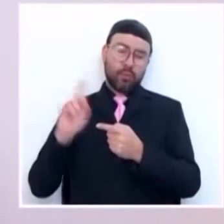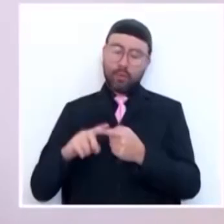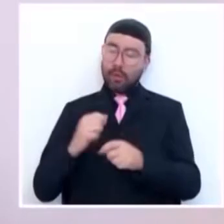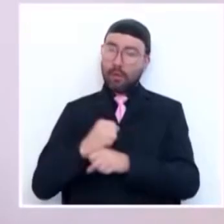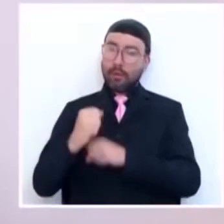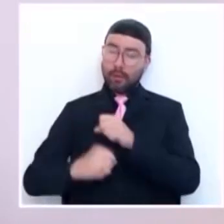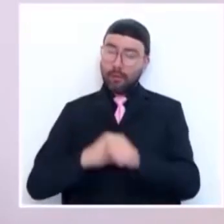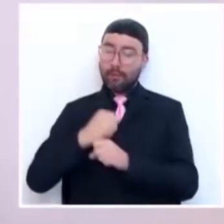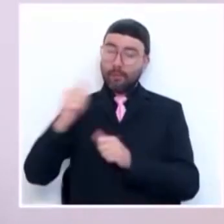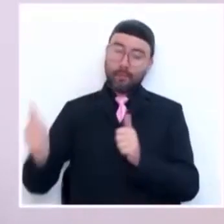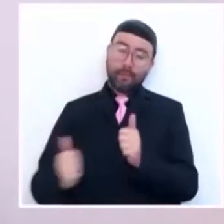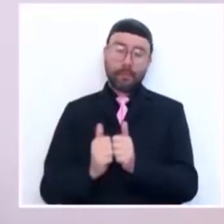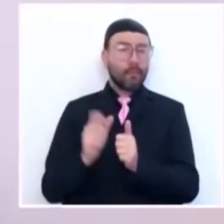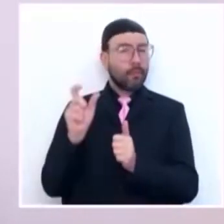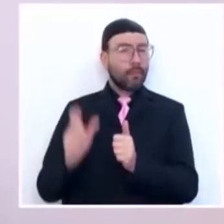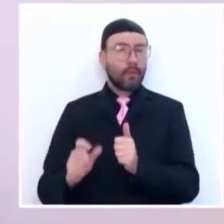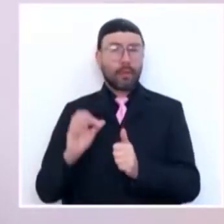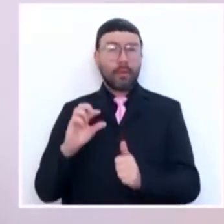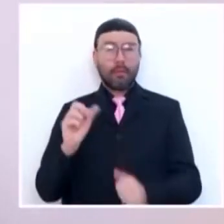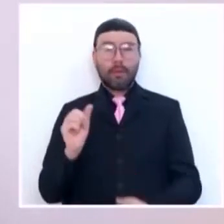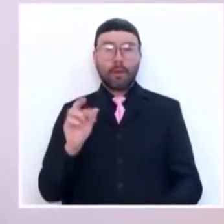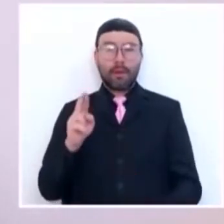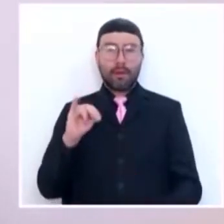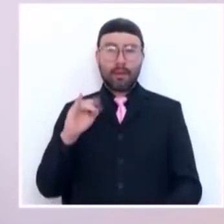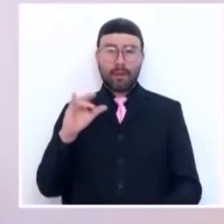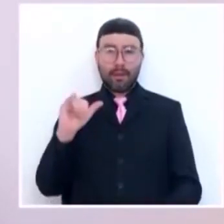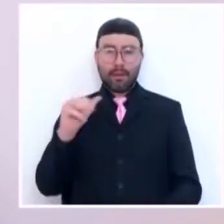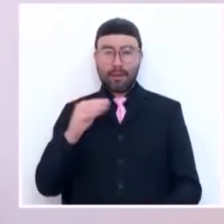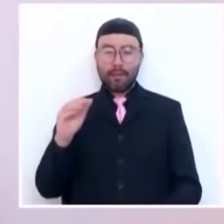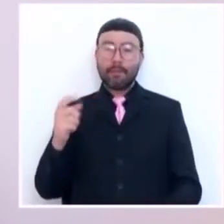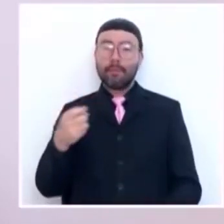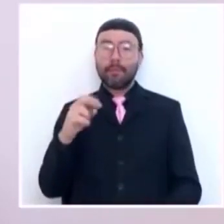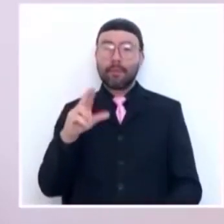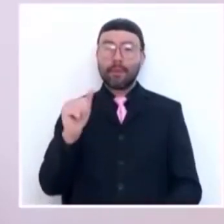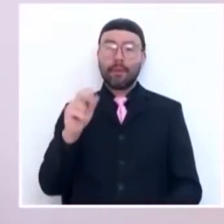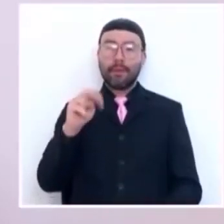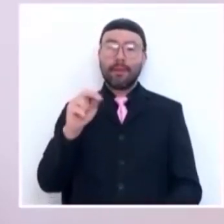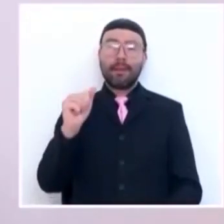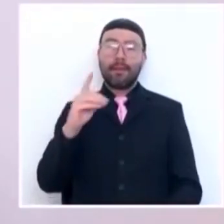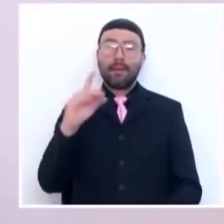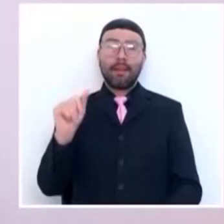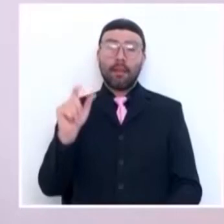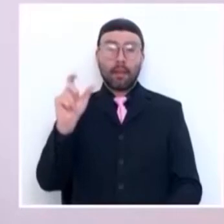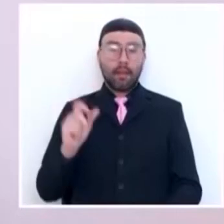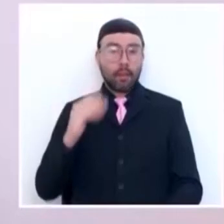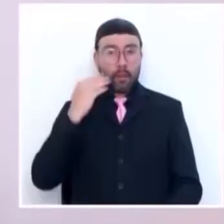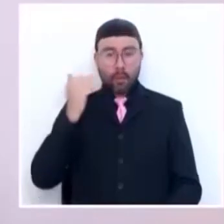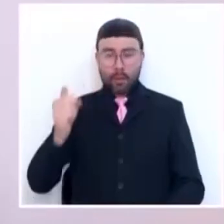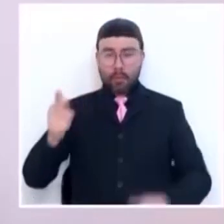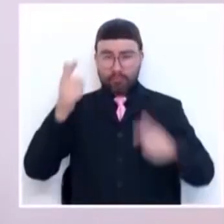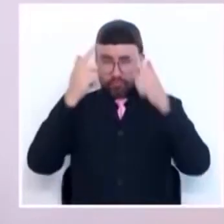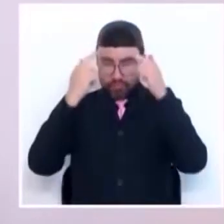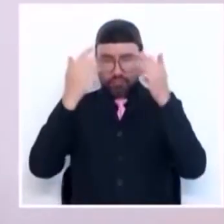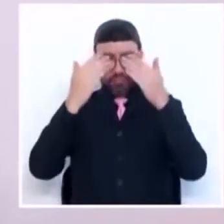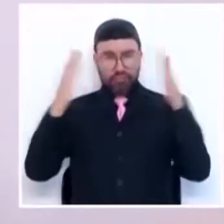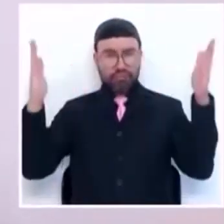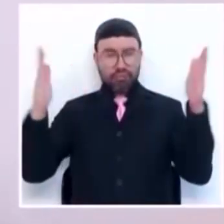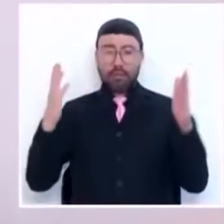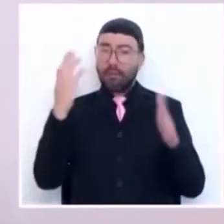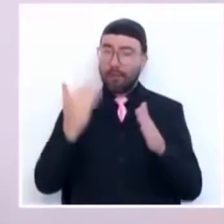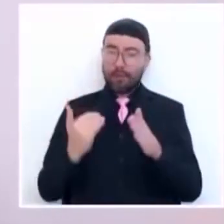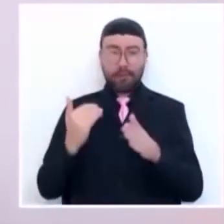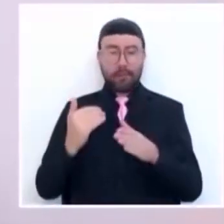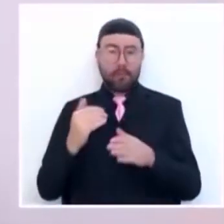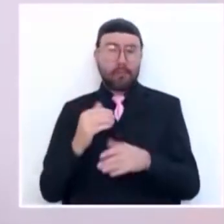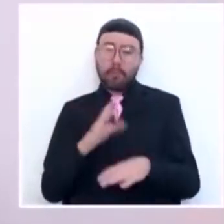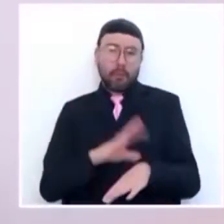la doctora Patricia Granada. Ella es una mujer pues muy abierta, es una médica ortodoxa, como lo soy yo